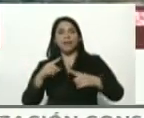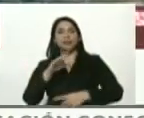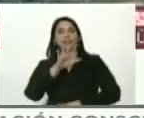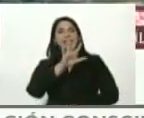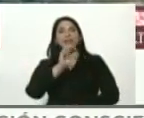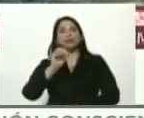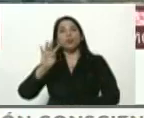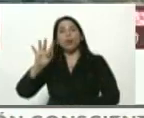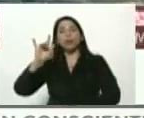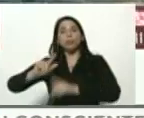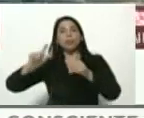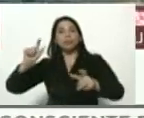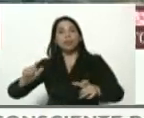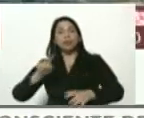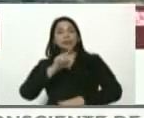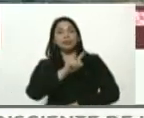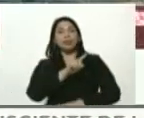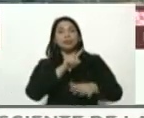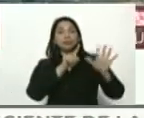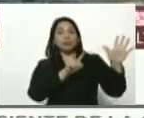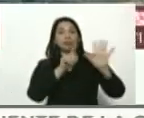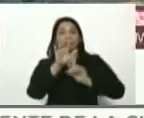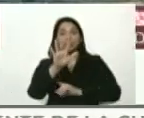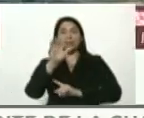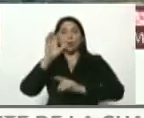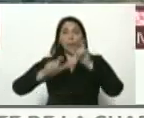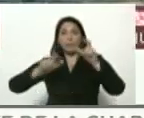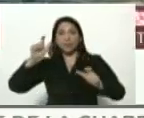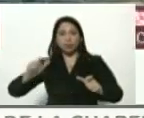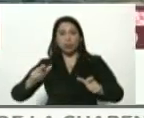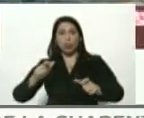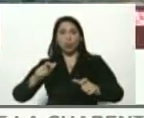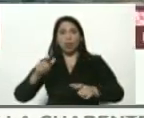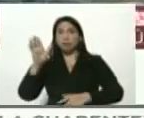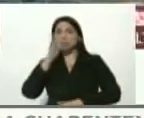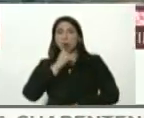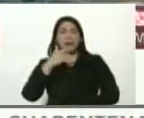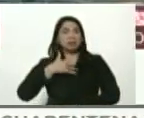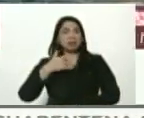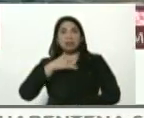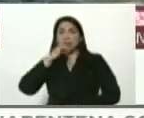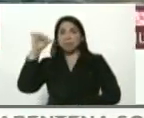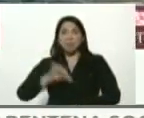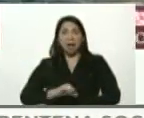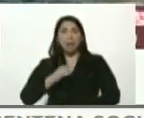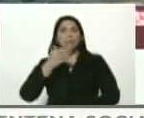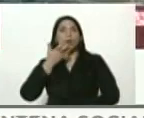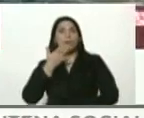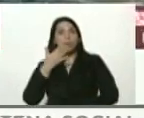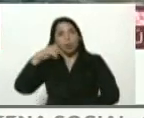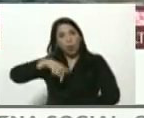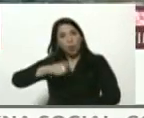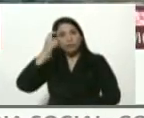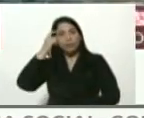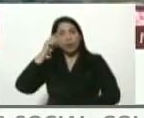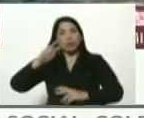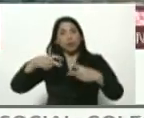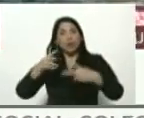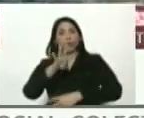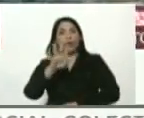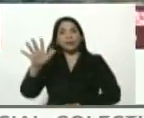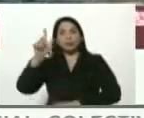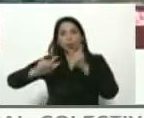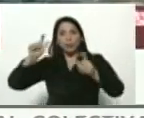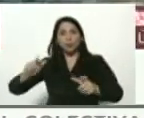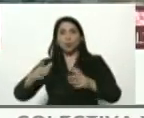504 casos, 165 son personas asintomáticas. El día de hoy, por ejemplo, los nuevos 45 casos,